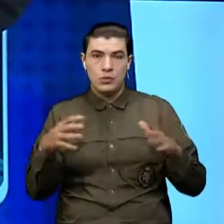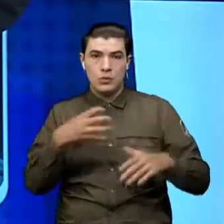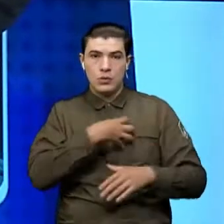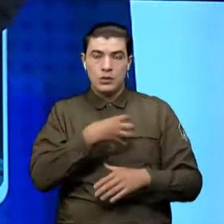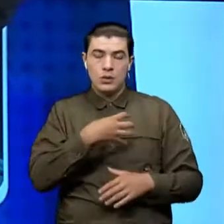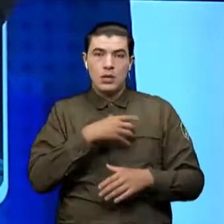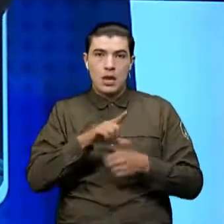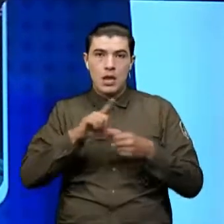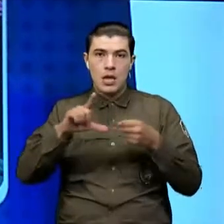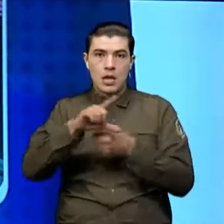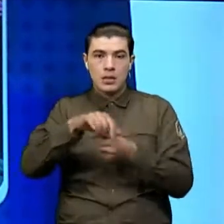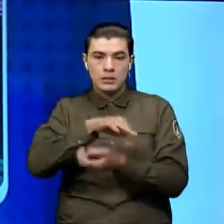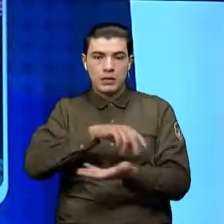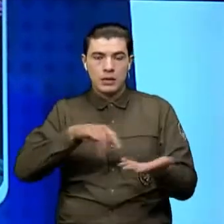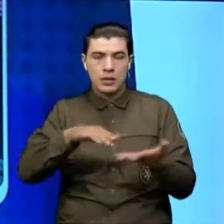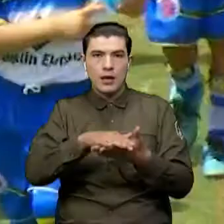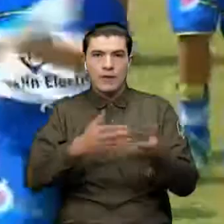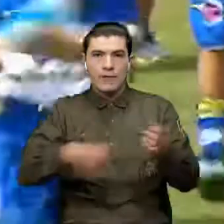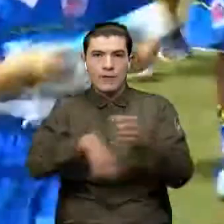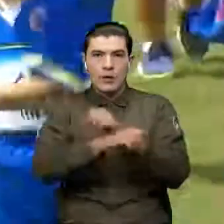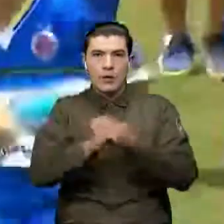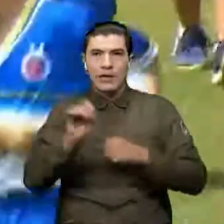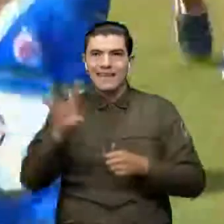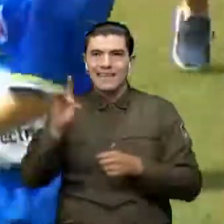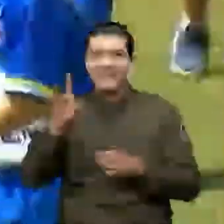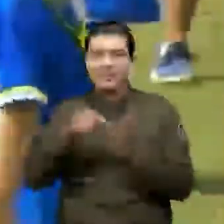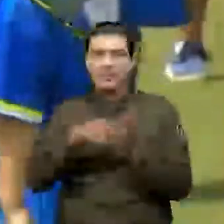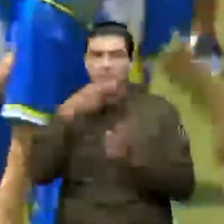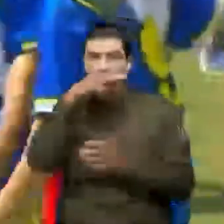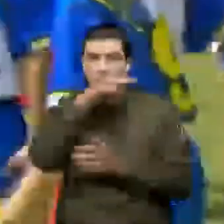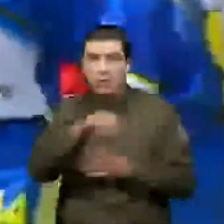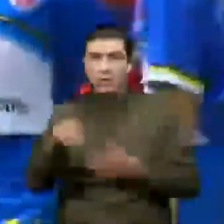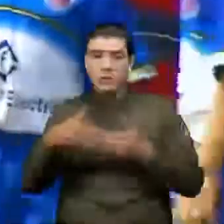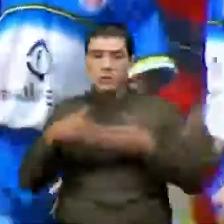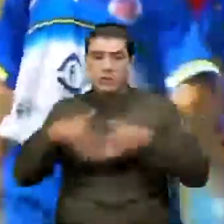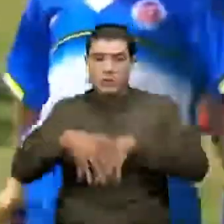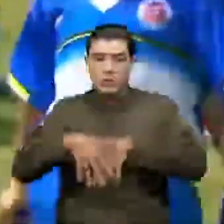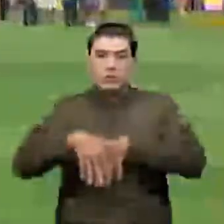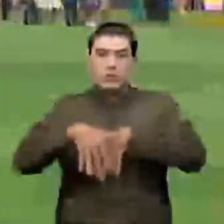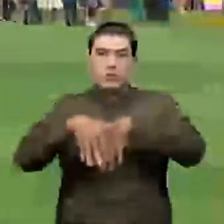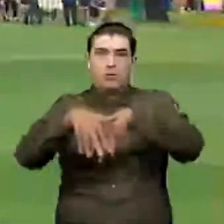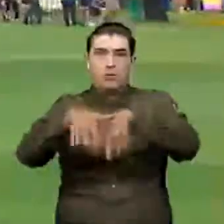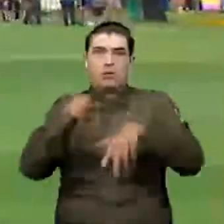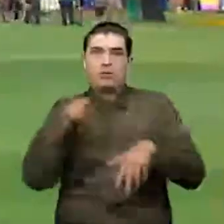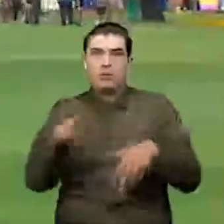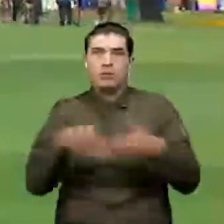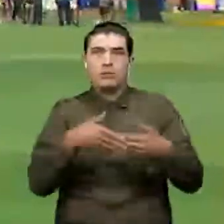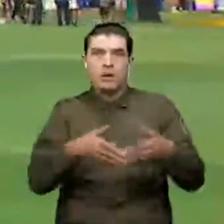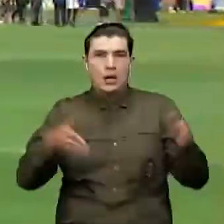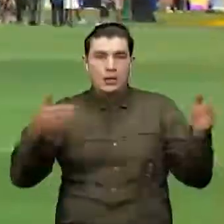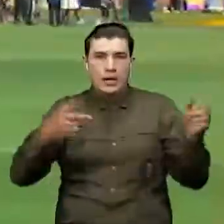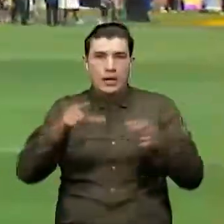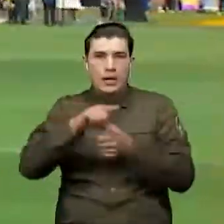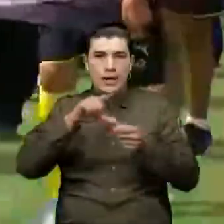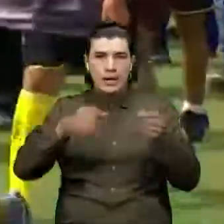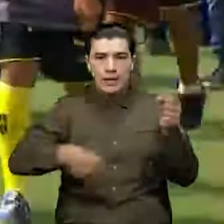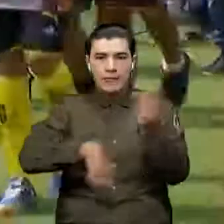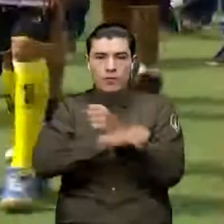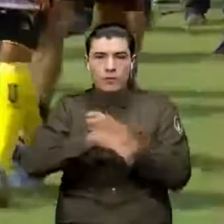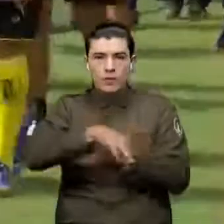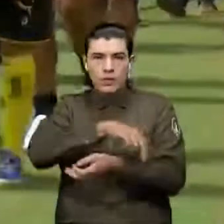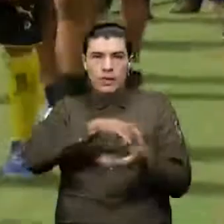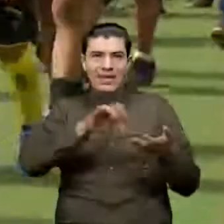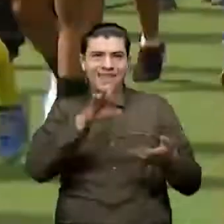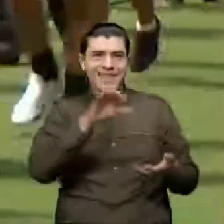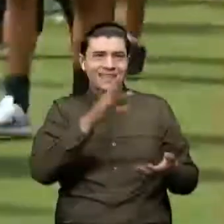Liga Santandereana de Fútbol. 15.000 niños desfilaron en la inauguración de los torneos de la Liga Santandereana de Fútbol. 15.000 niños que se alejan de